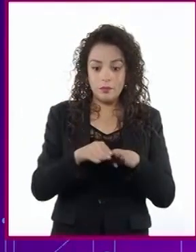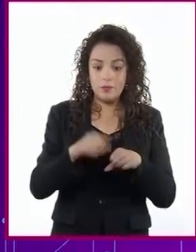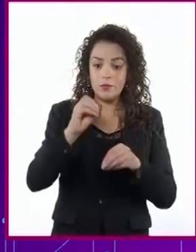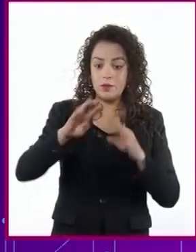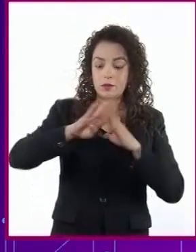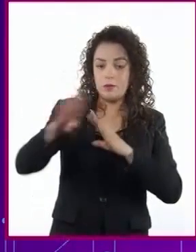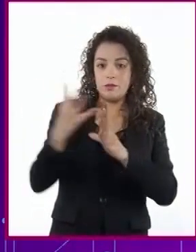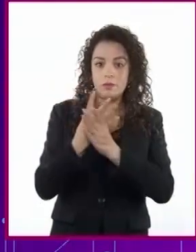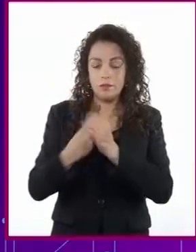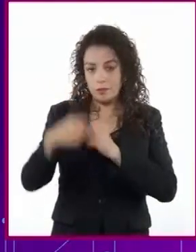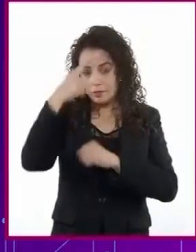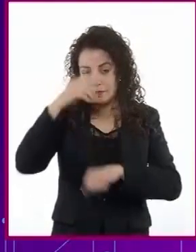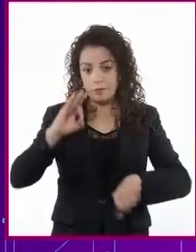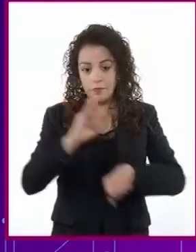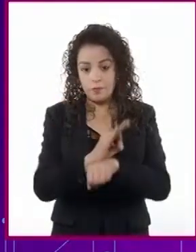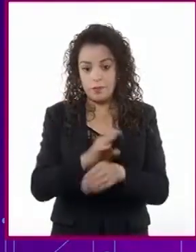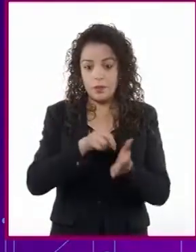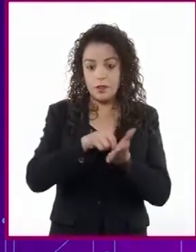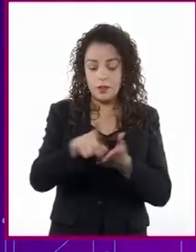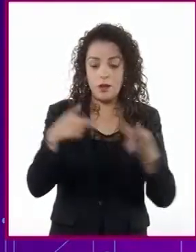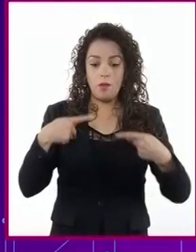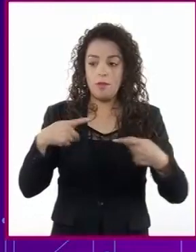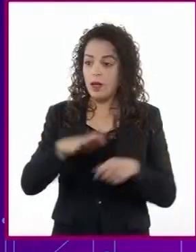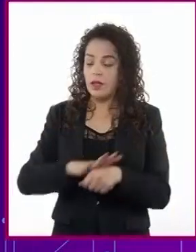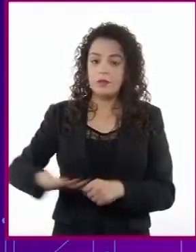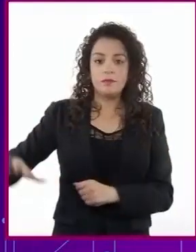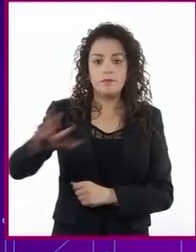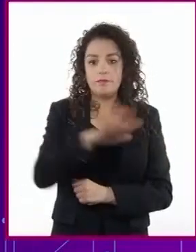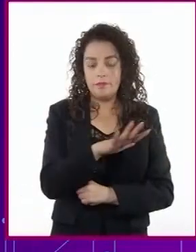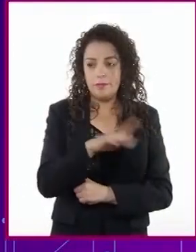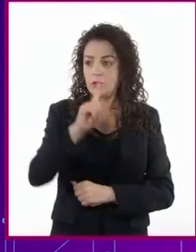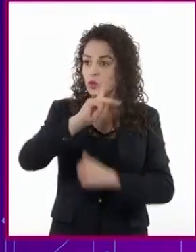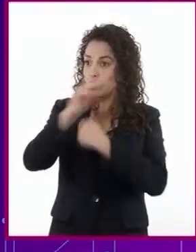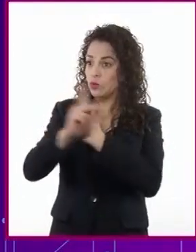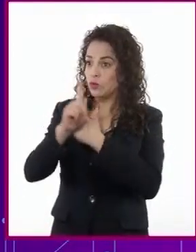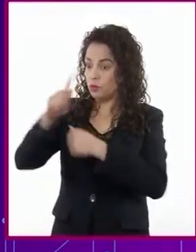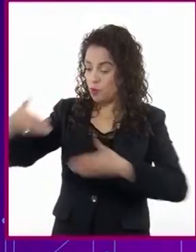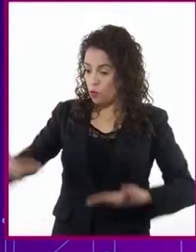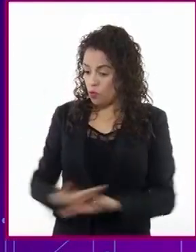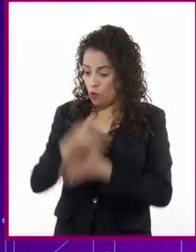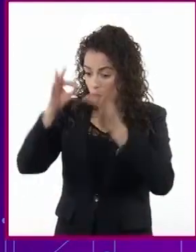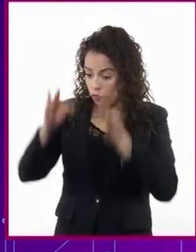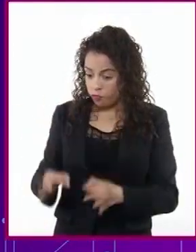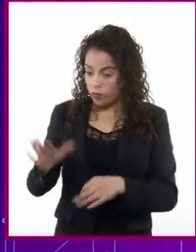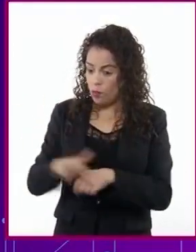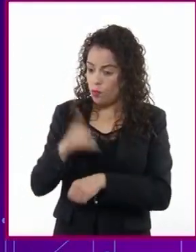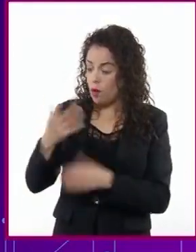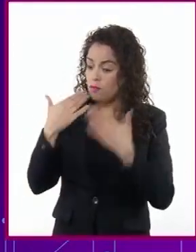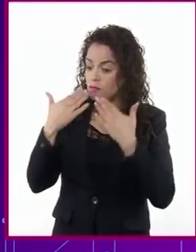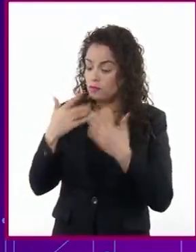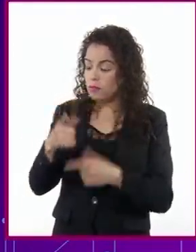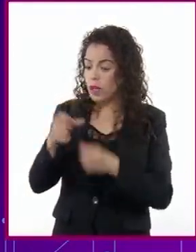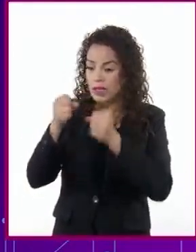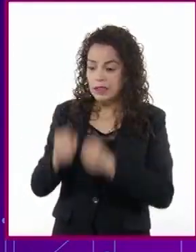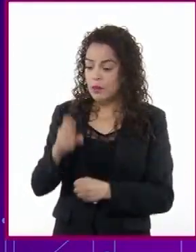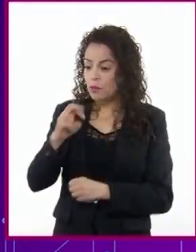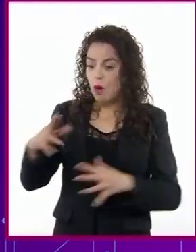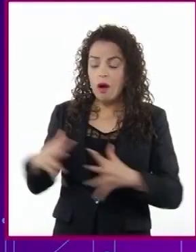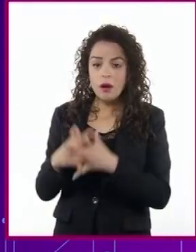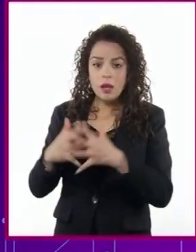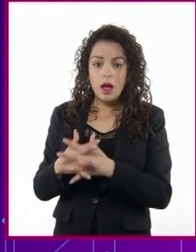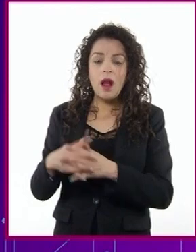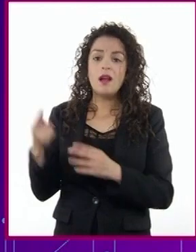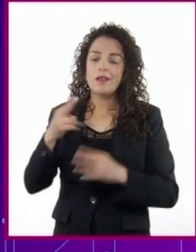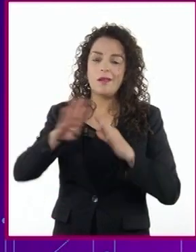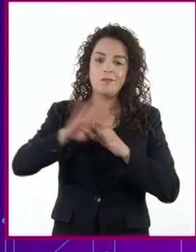de proteger los derechos de la población que emigró de sus países de origen debido a la inseguridad que generó la guerra. Aunque